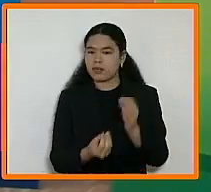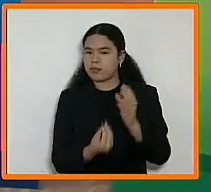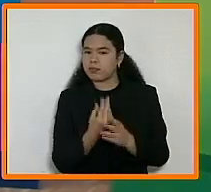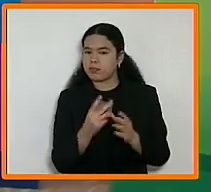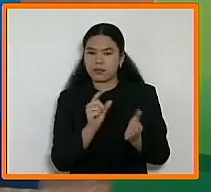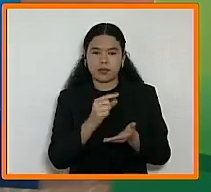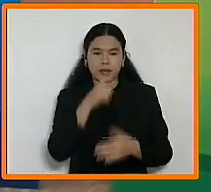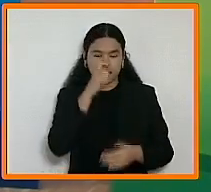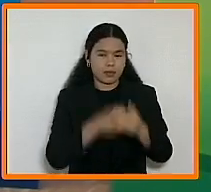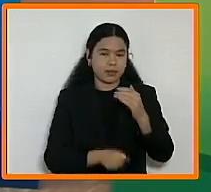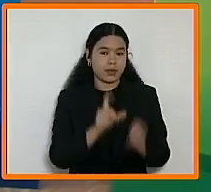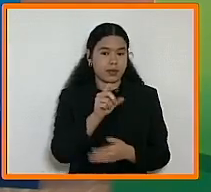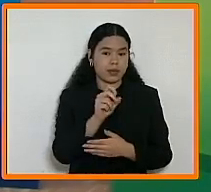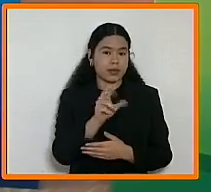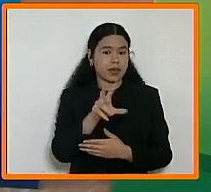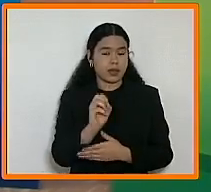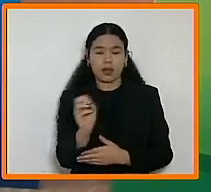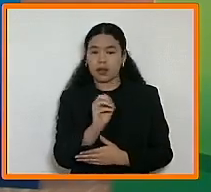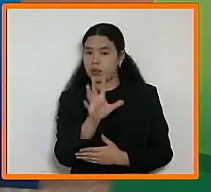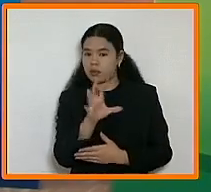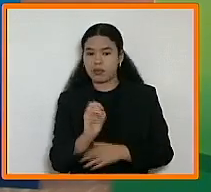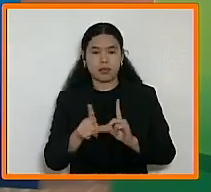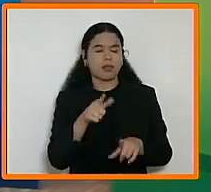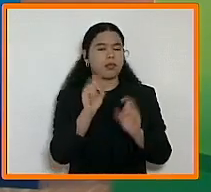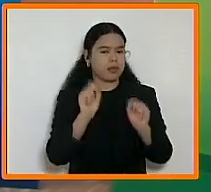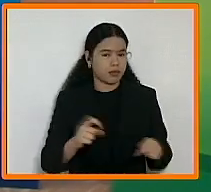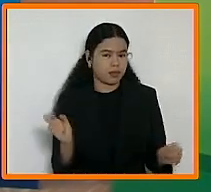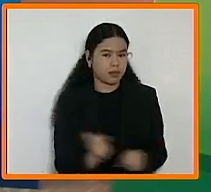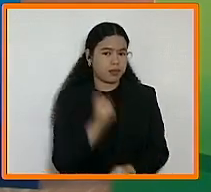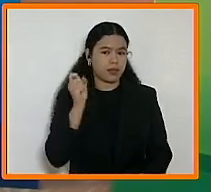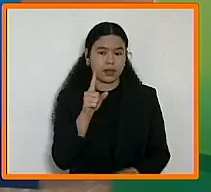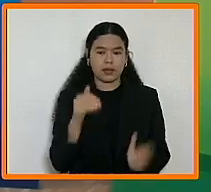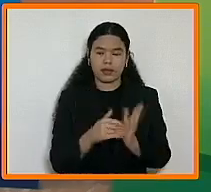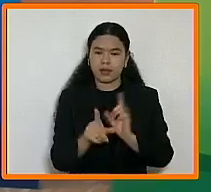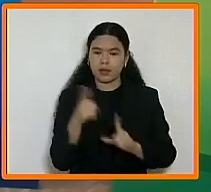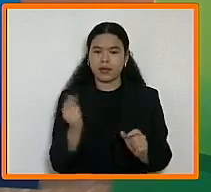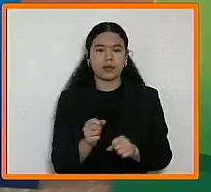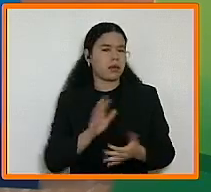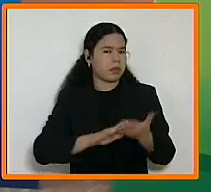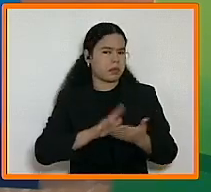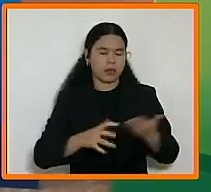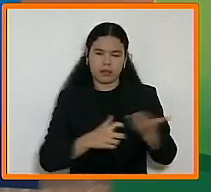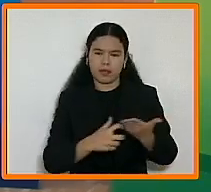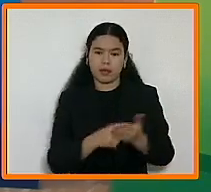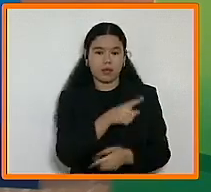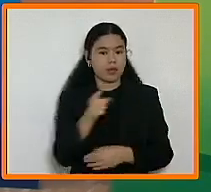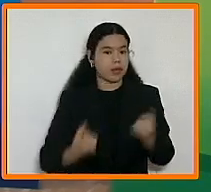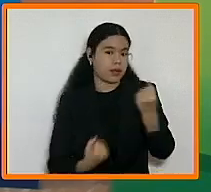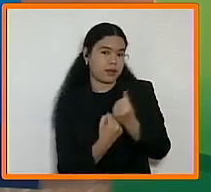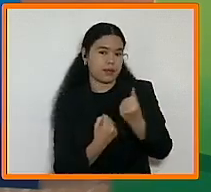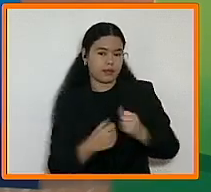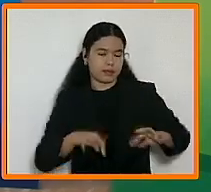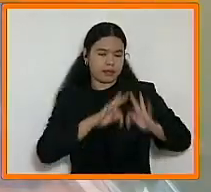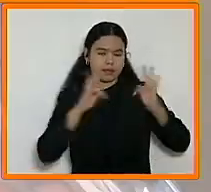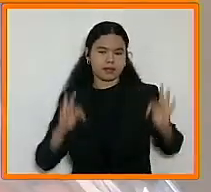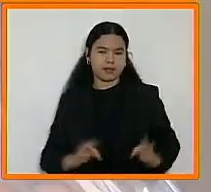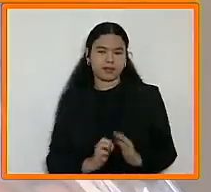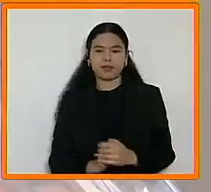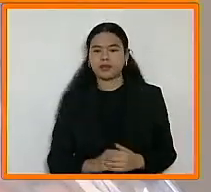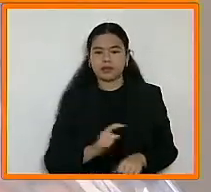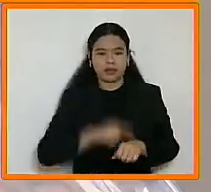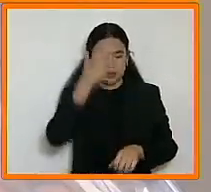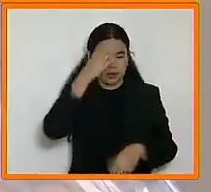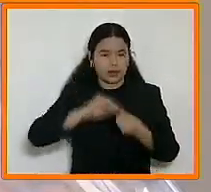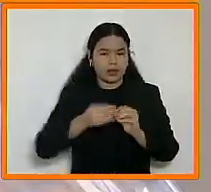30 o 50 lempiras, podés ganar hasta 100.000 lempiras. Y con la compra de tu boleto estás apoyando a la Teletón. Tu primer número con su